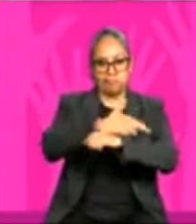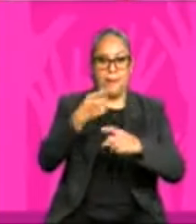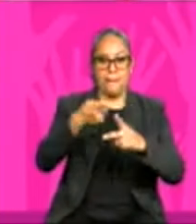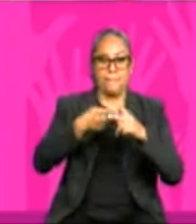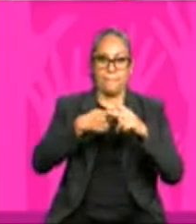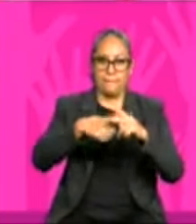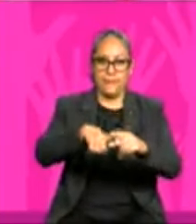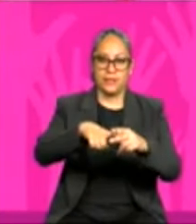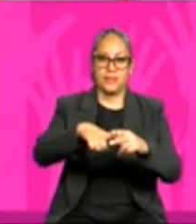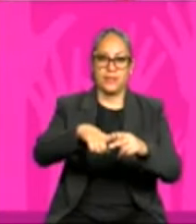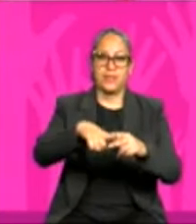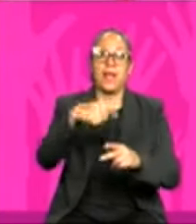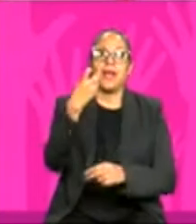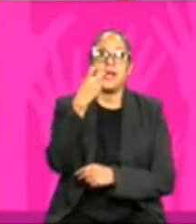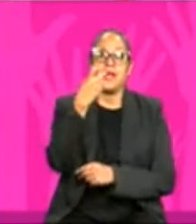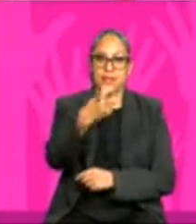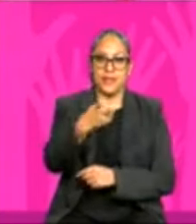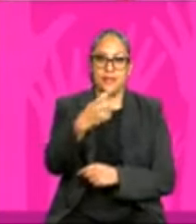tendré